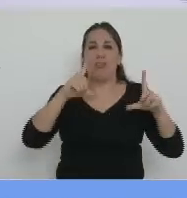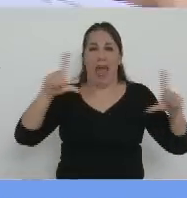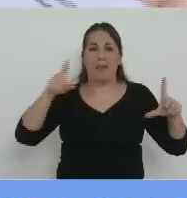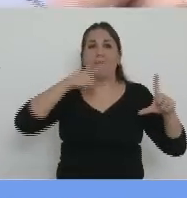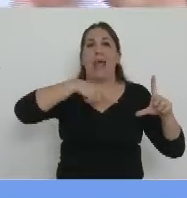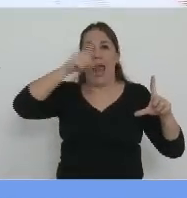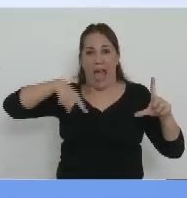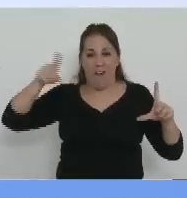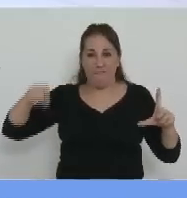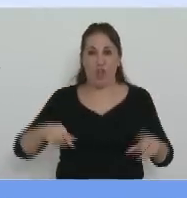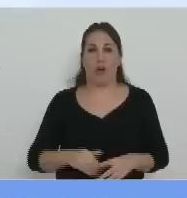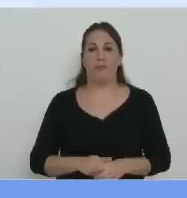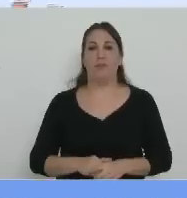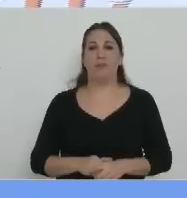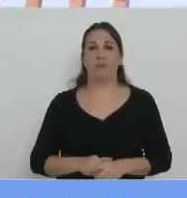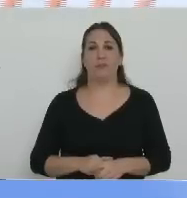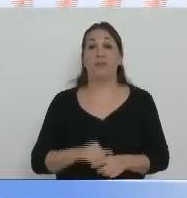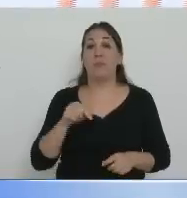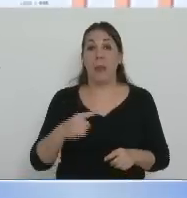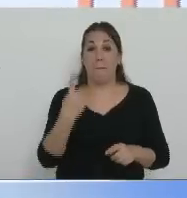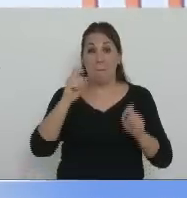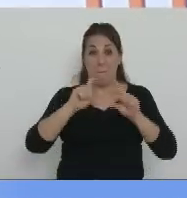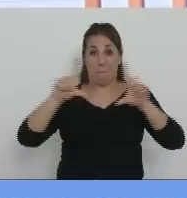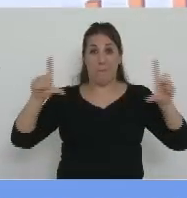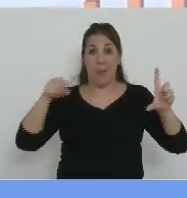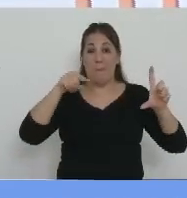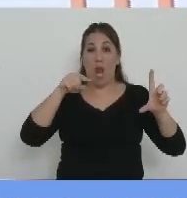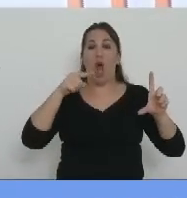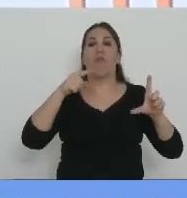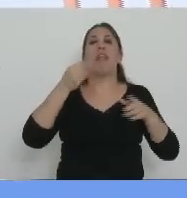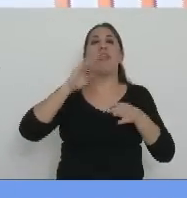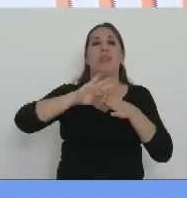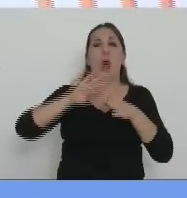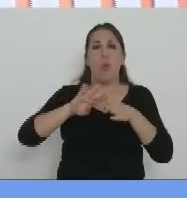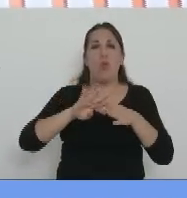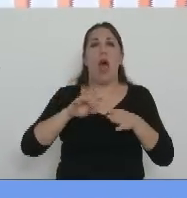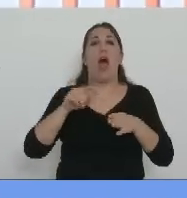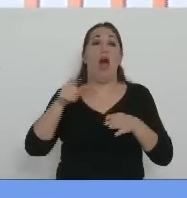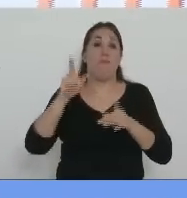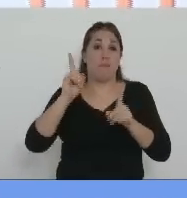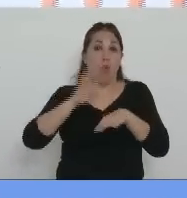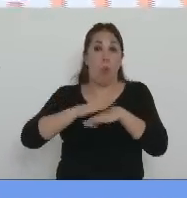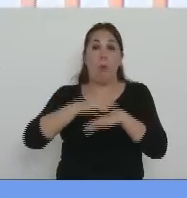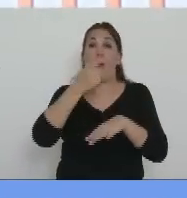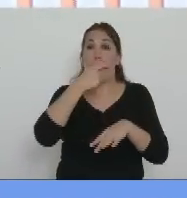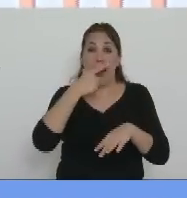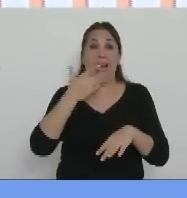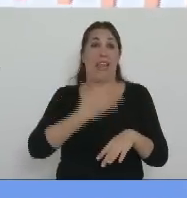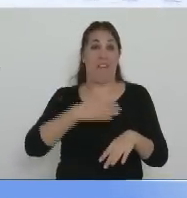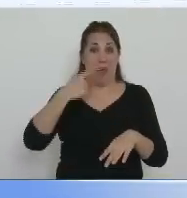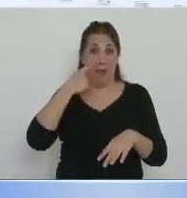gráfico este primer gráfico está en la deuda que nos dejó macri con el fondo monetario